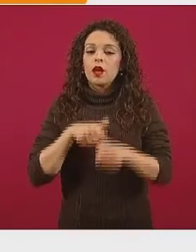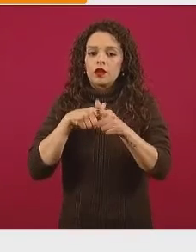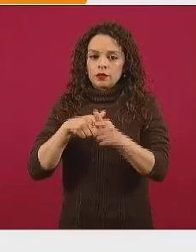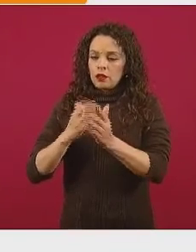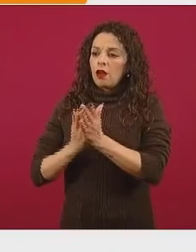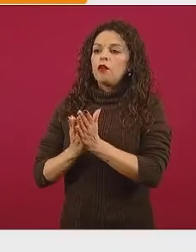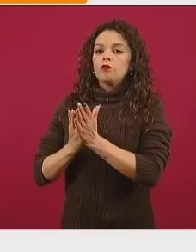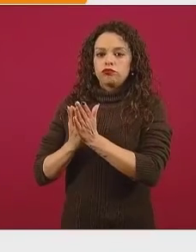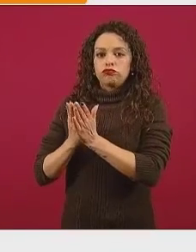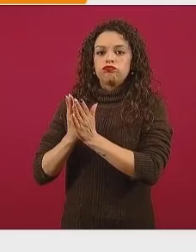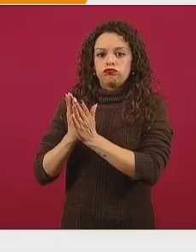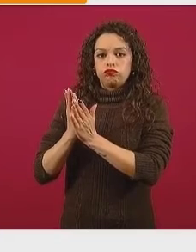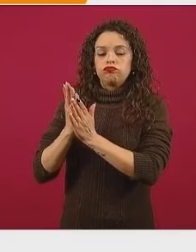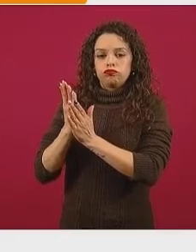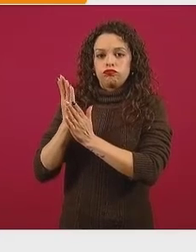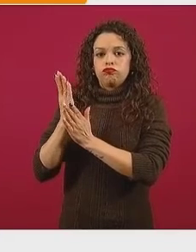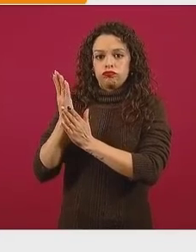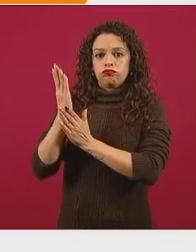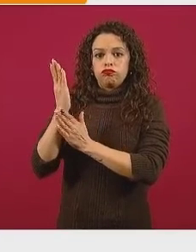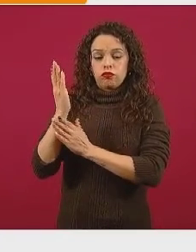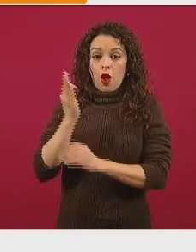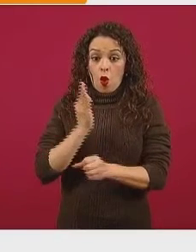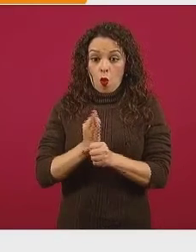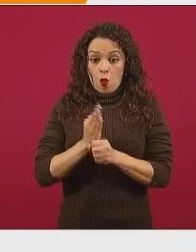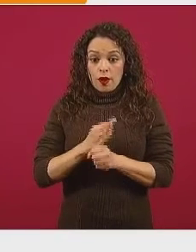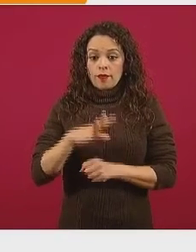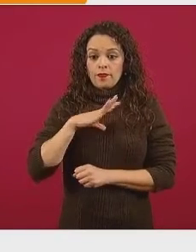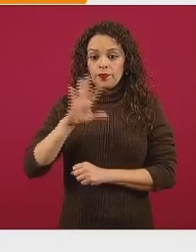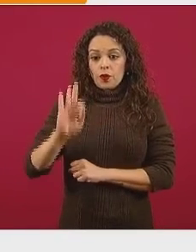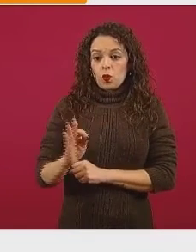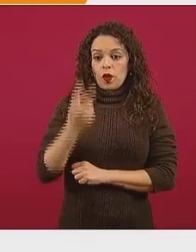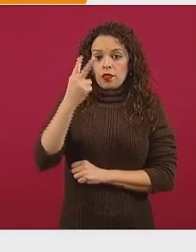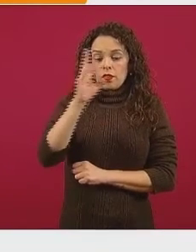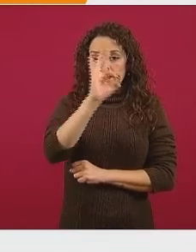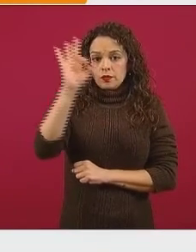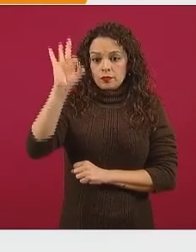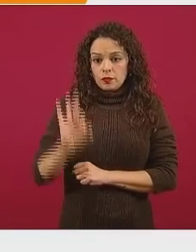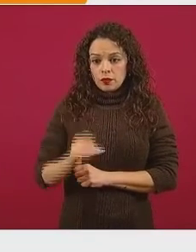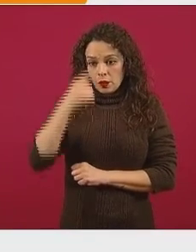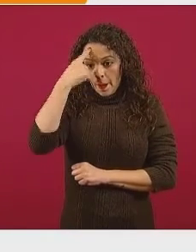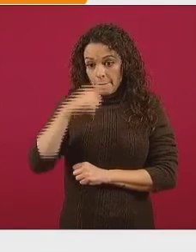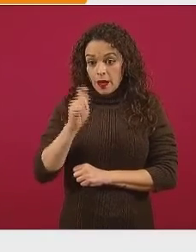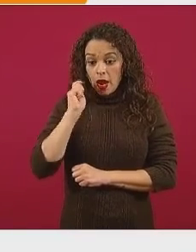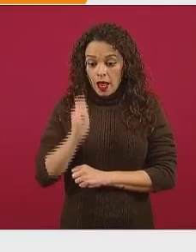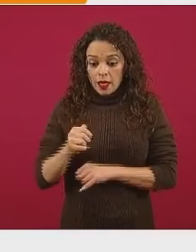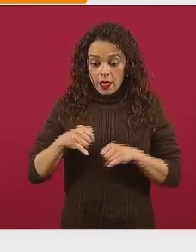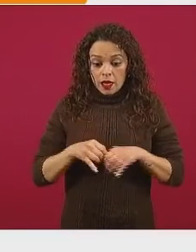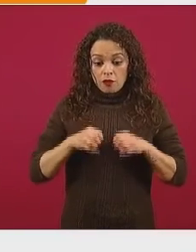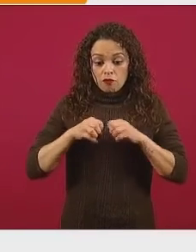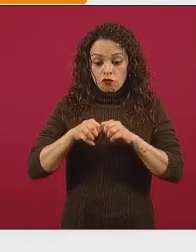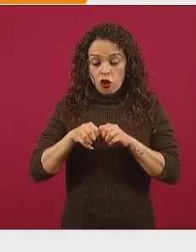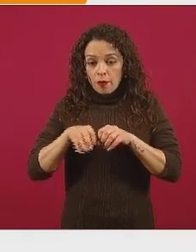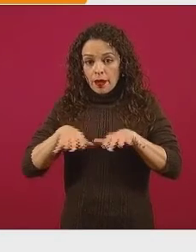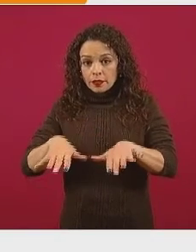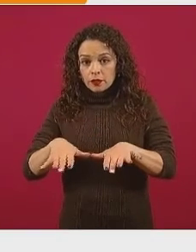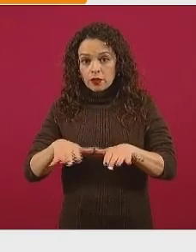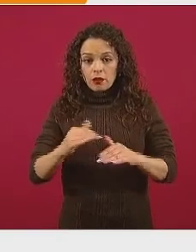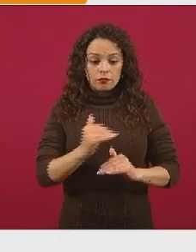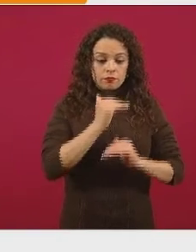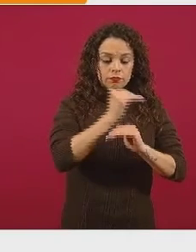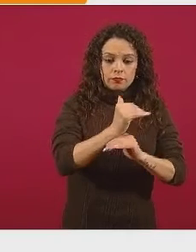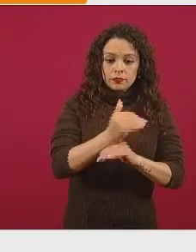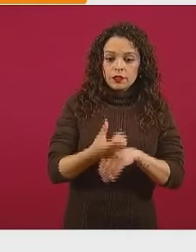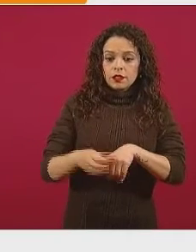una tendencia al alza. En este momento 42% para el corte de información de la semana 48 que